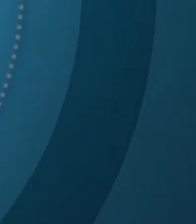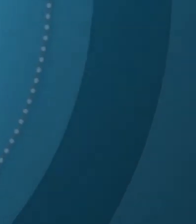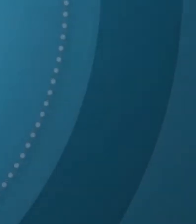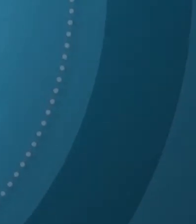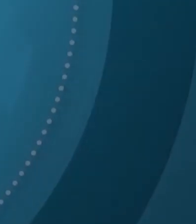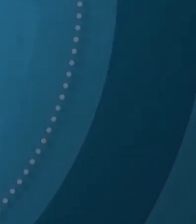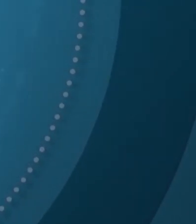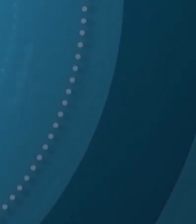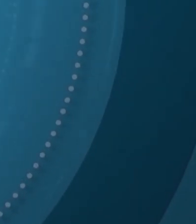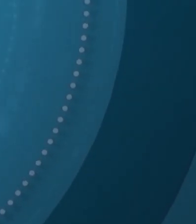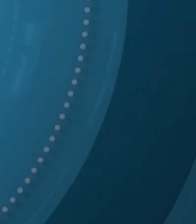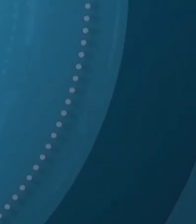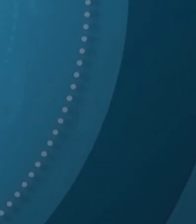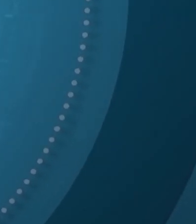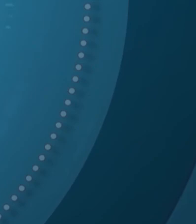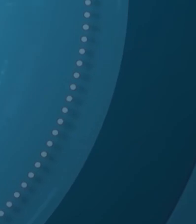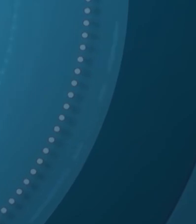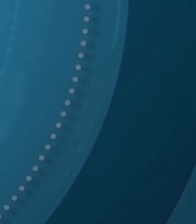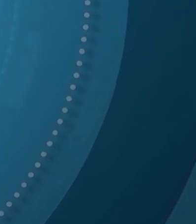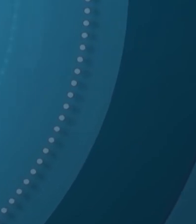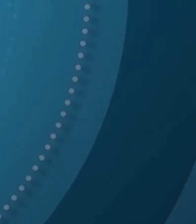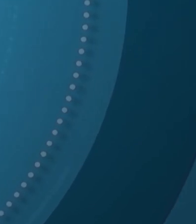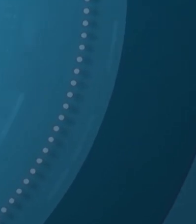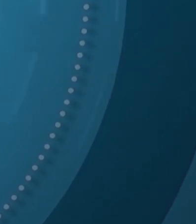Compact deines. Gracias. ¡Gracias!